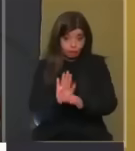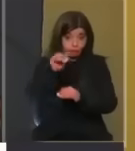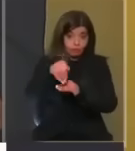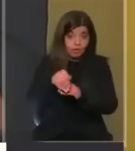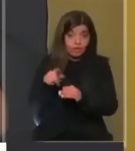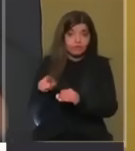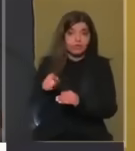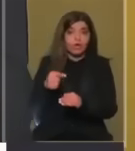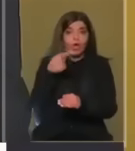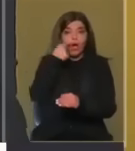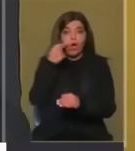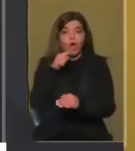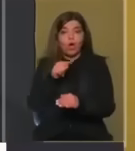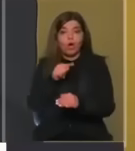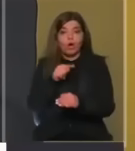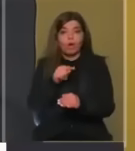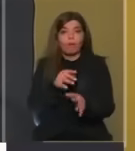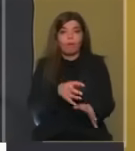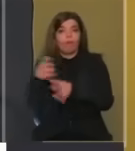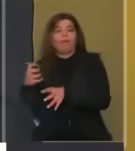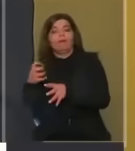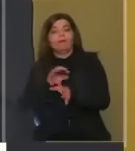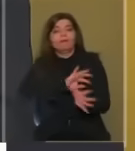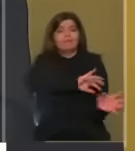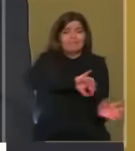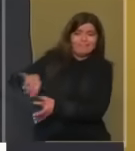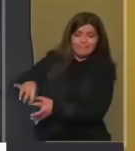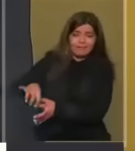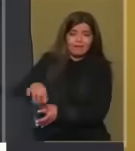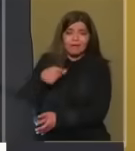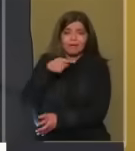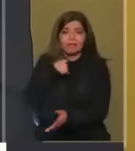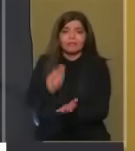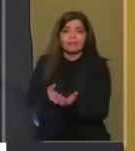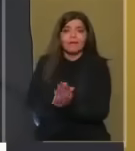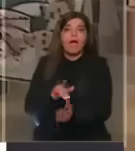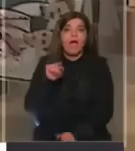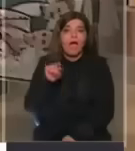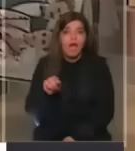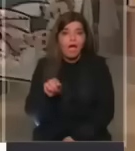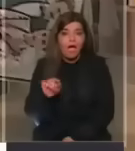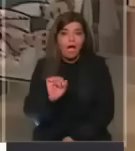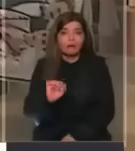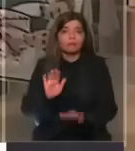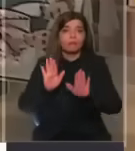Tony saca el pie de la acelerador. Se fue. Y el auto para.